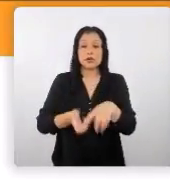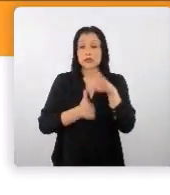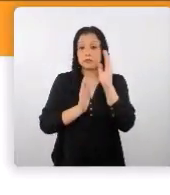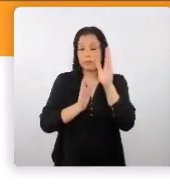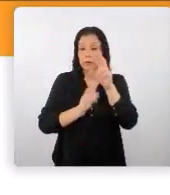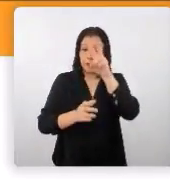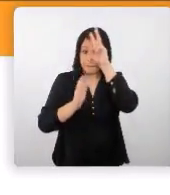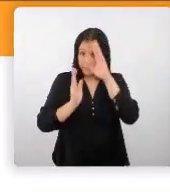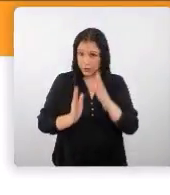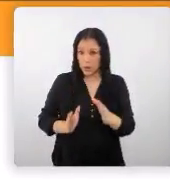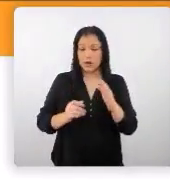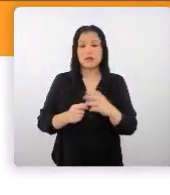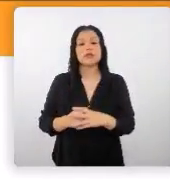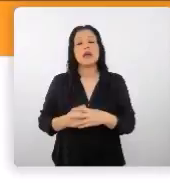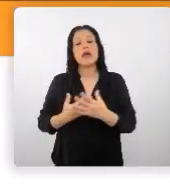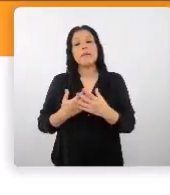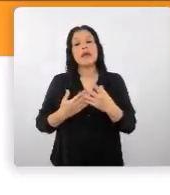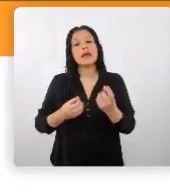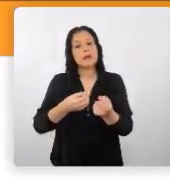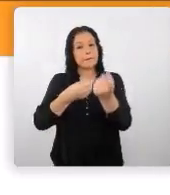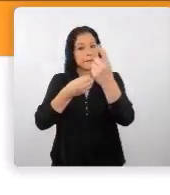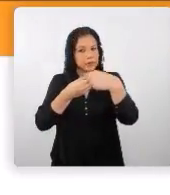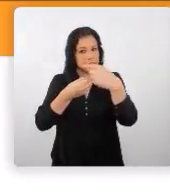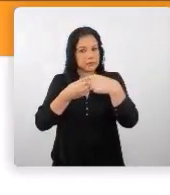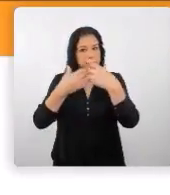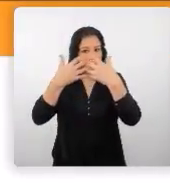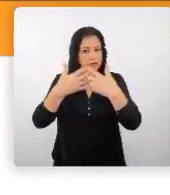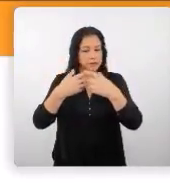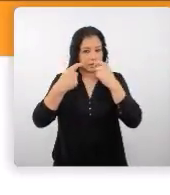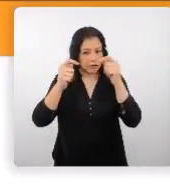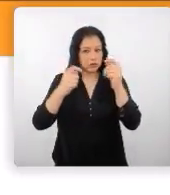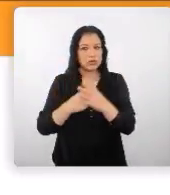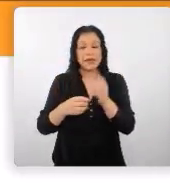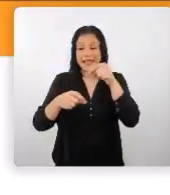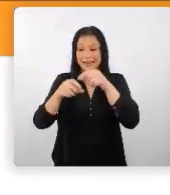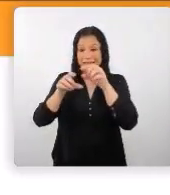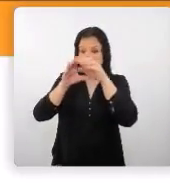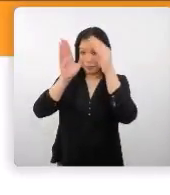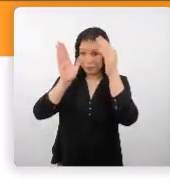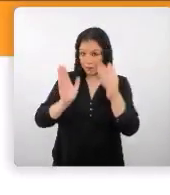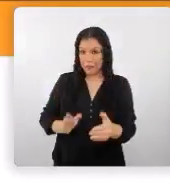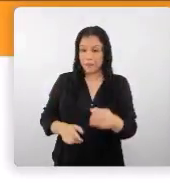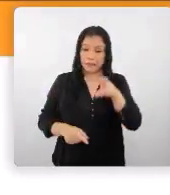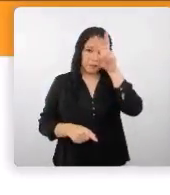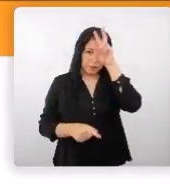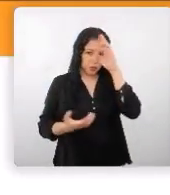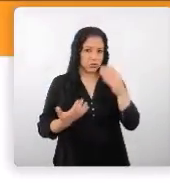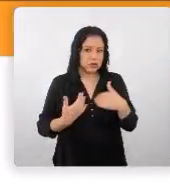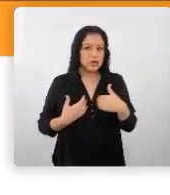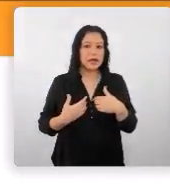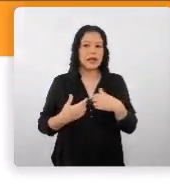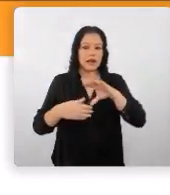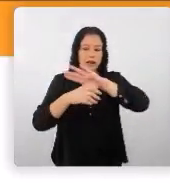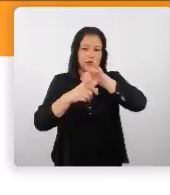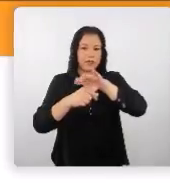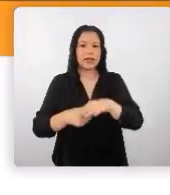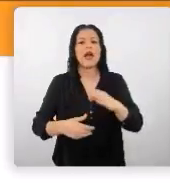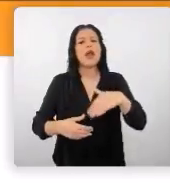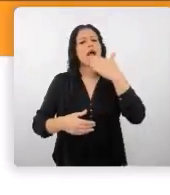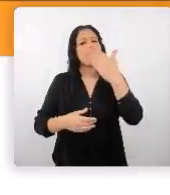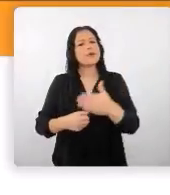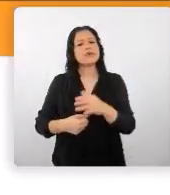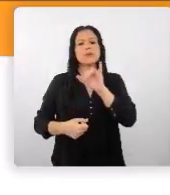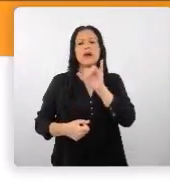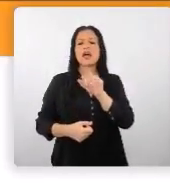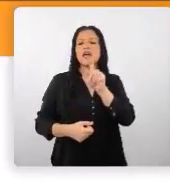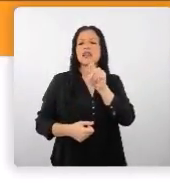peruanos para participar dentro del stand de Perú. La próxima feria ITB